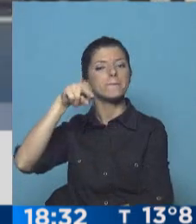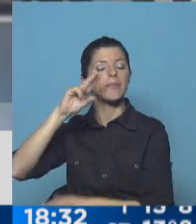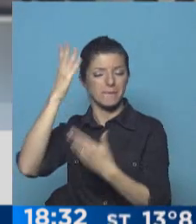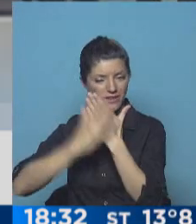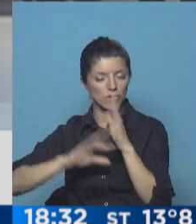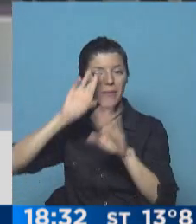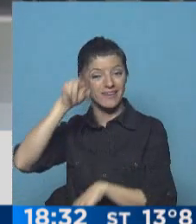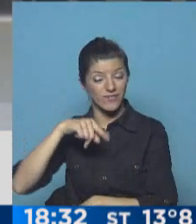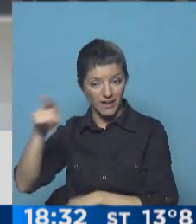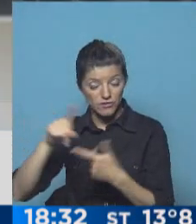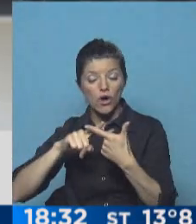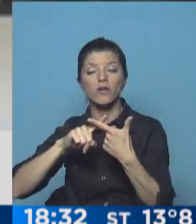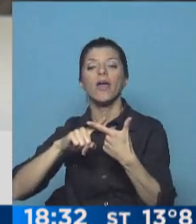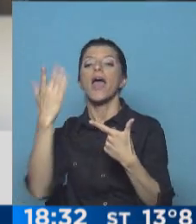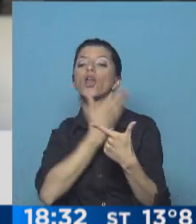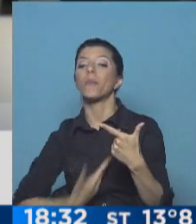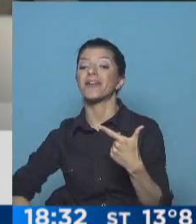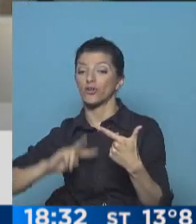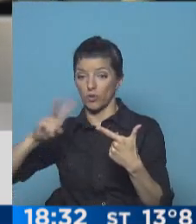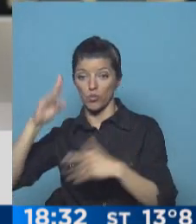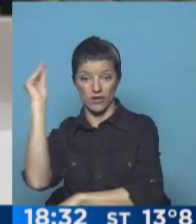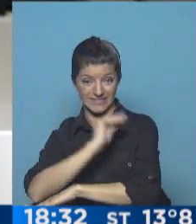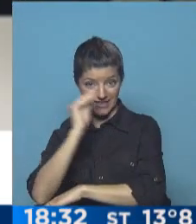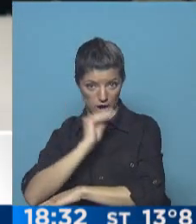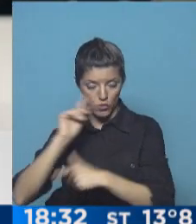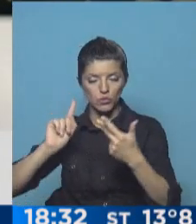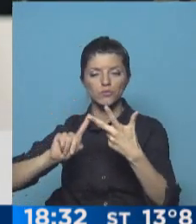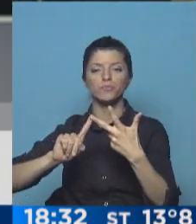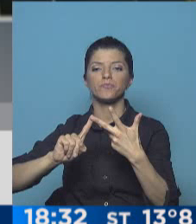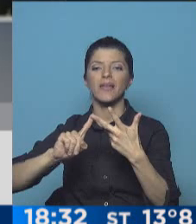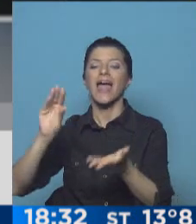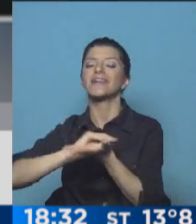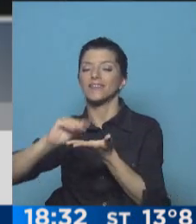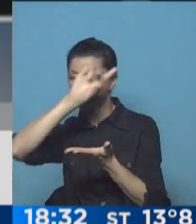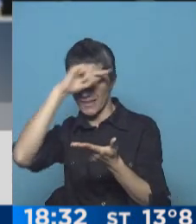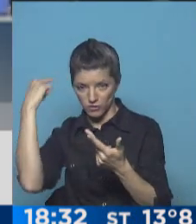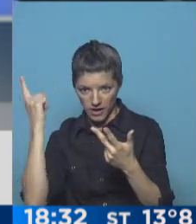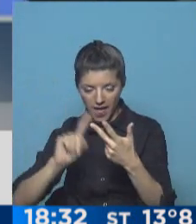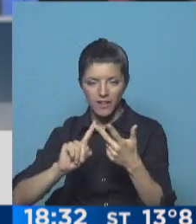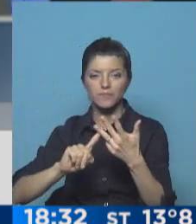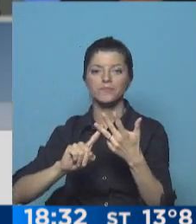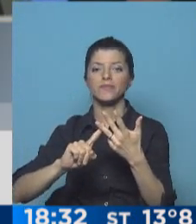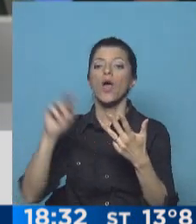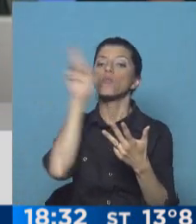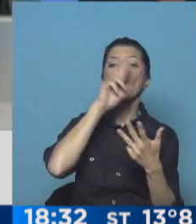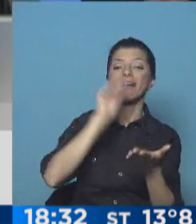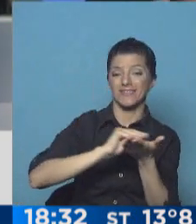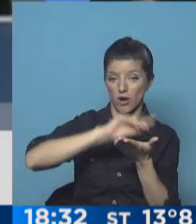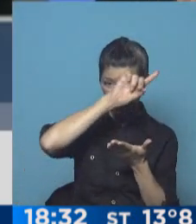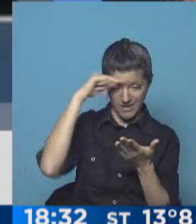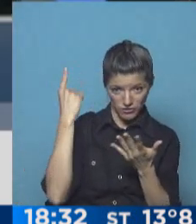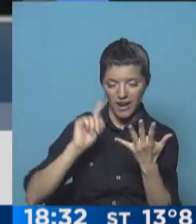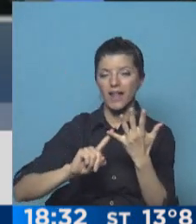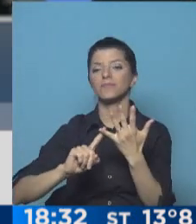Julio Devido, junto a él el vicegobernador de Santa Cruz, Fernando Cotillo, el senador nacional Pablo González, la senadora nacional María Esther